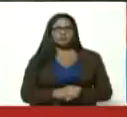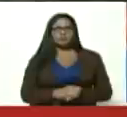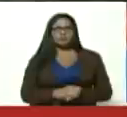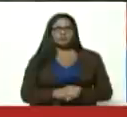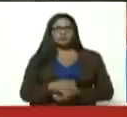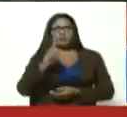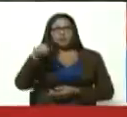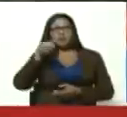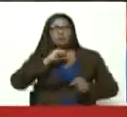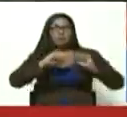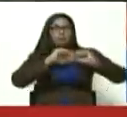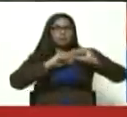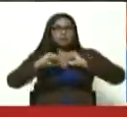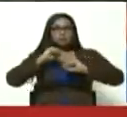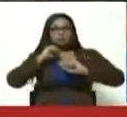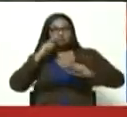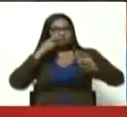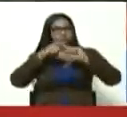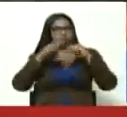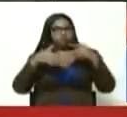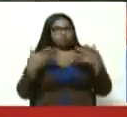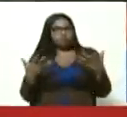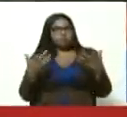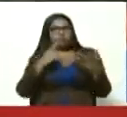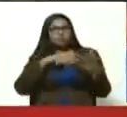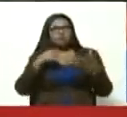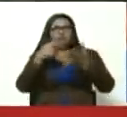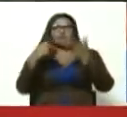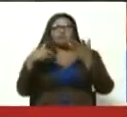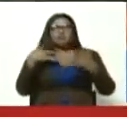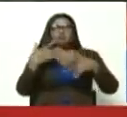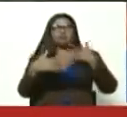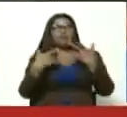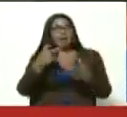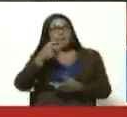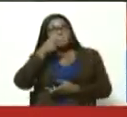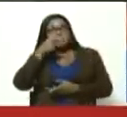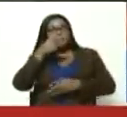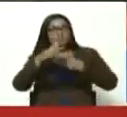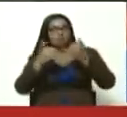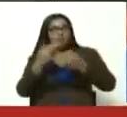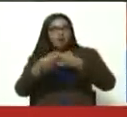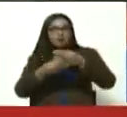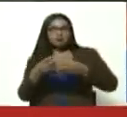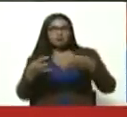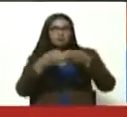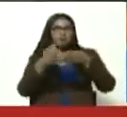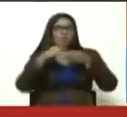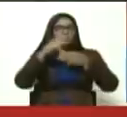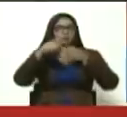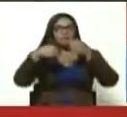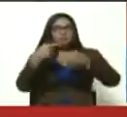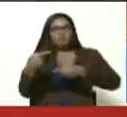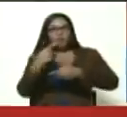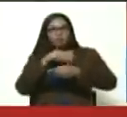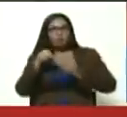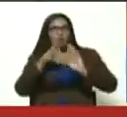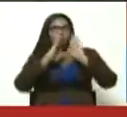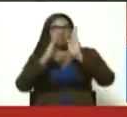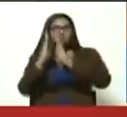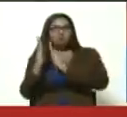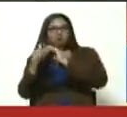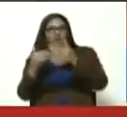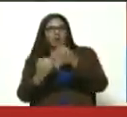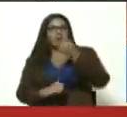esas movilizaciones tienen que ver con las distintas actividades pendientes que tiene el partido recuerden que luego de las estructuras